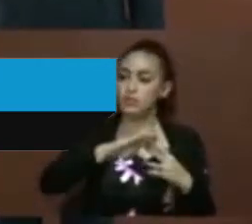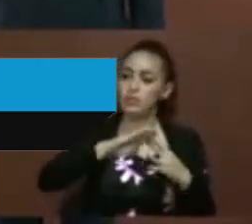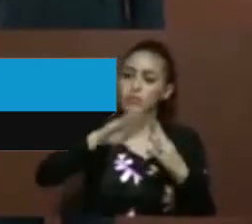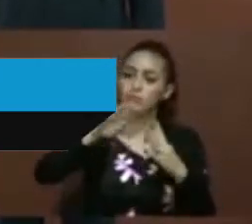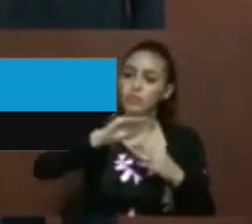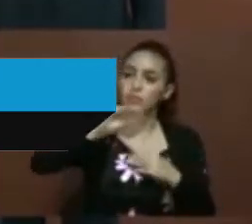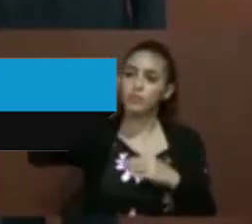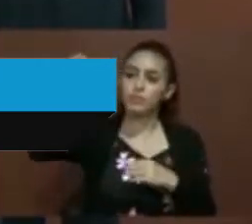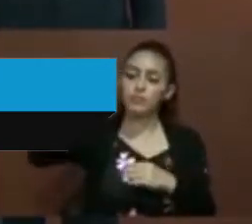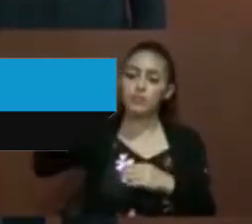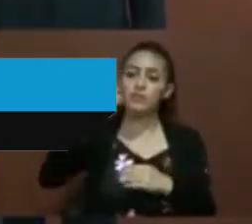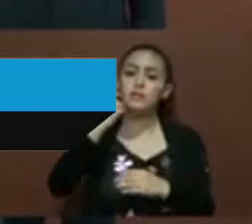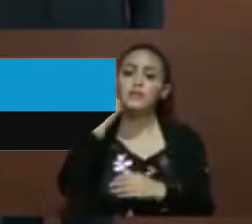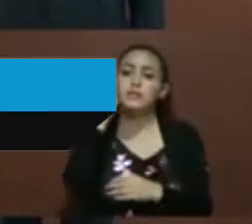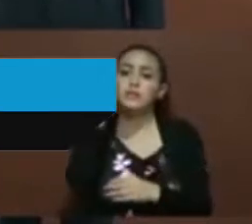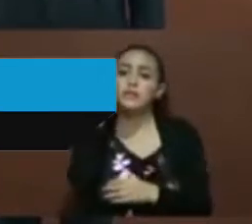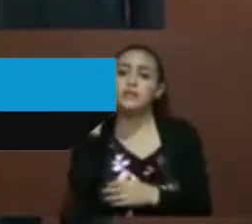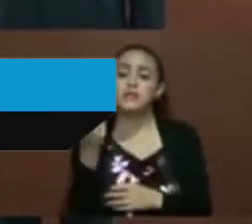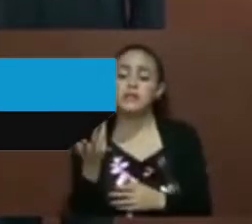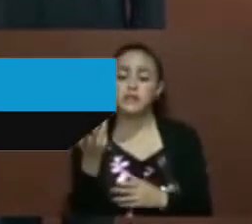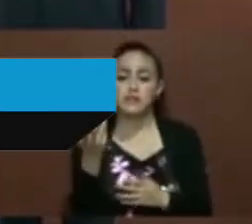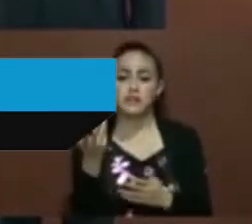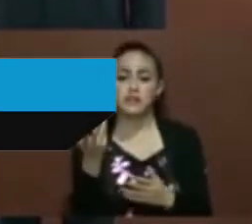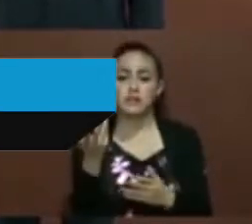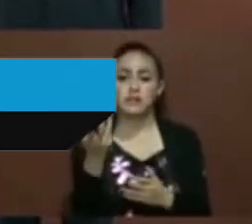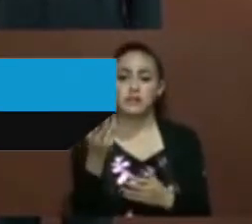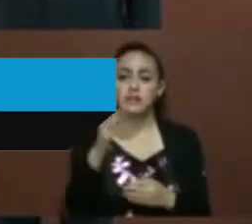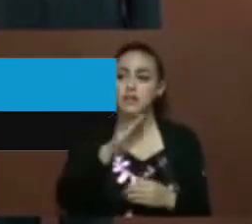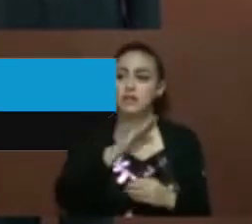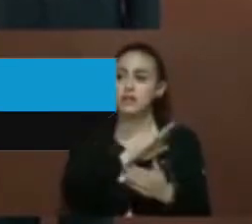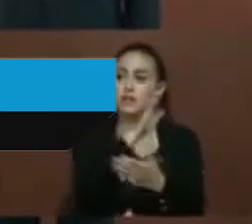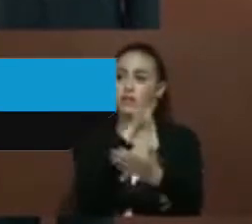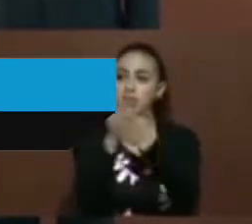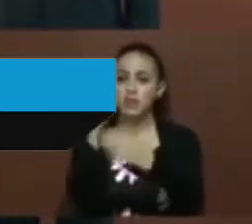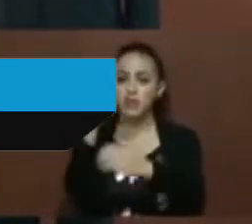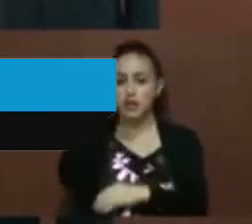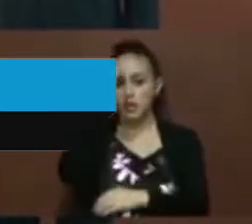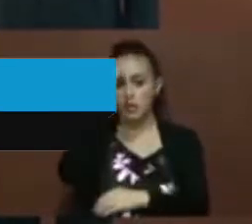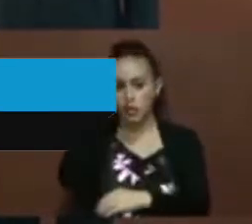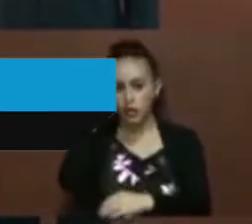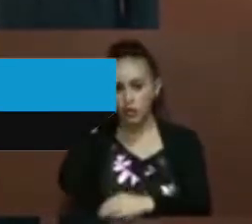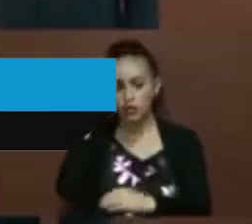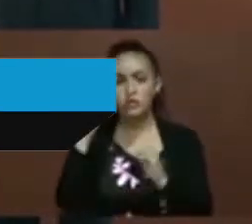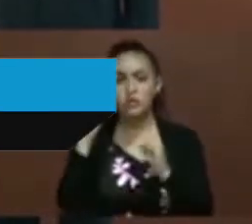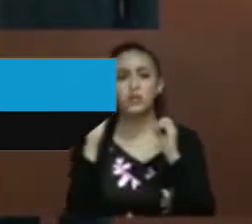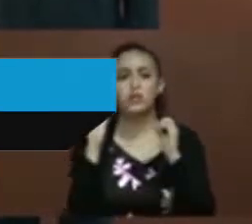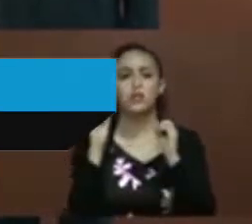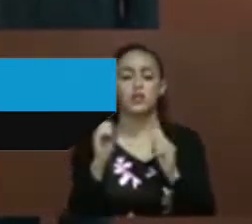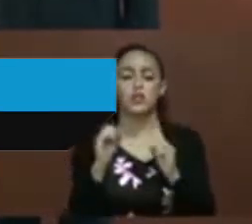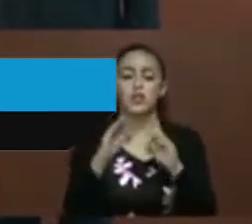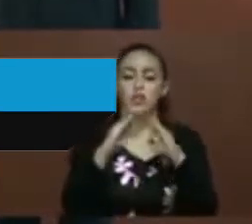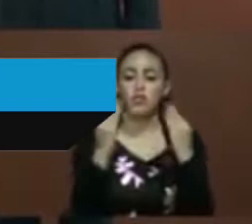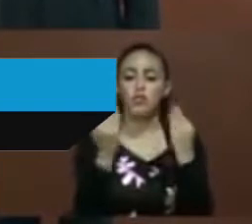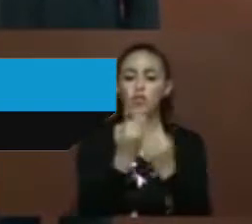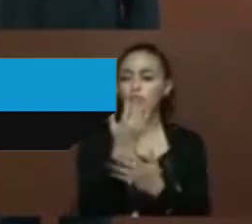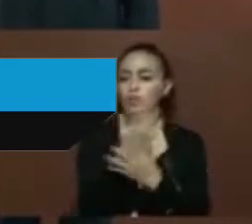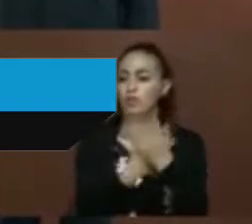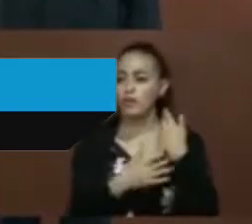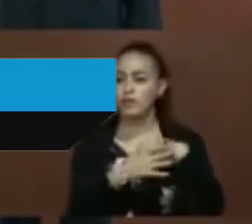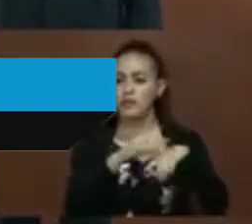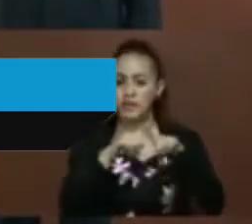su policía municipal, que se lo pedí hace un año. Oye, ¿cuál es tu plan? Construye el plan. Si